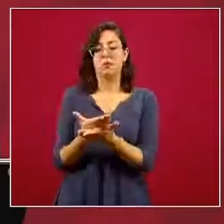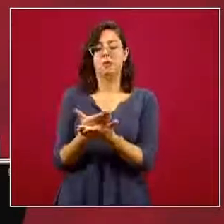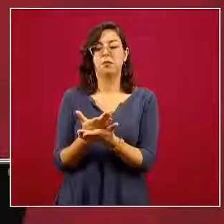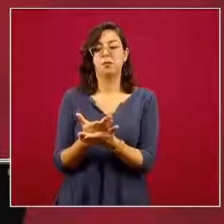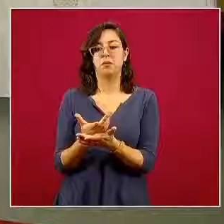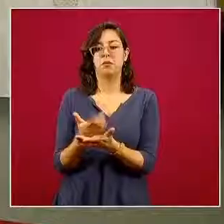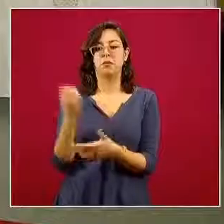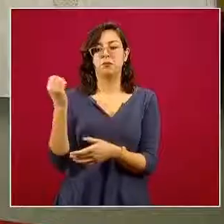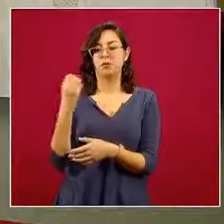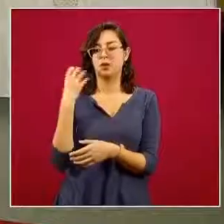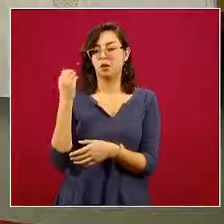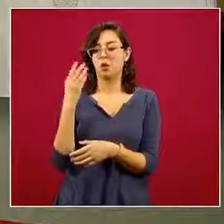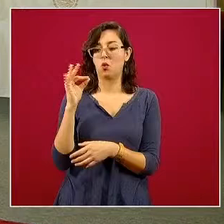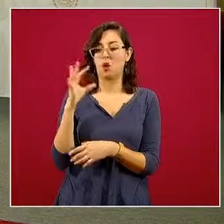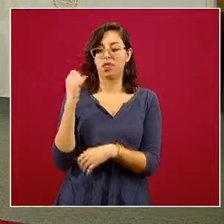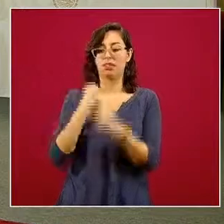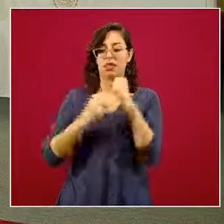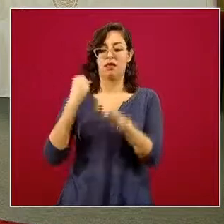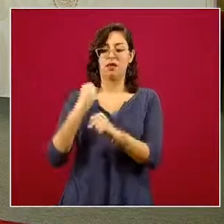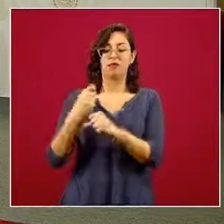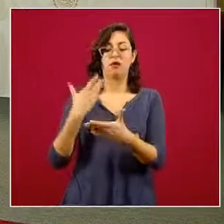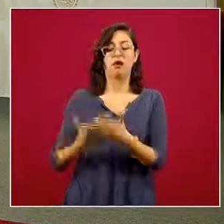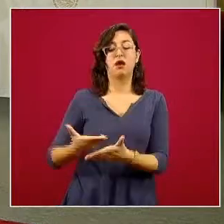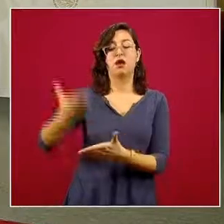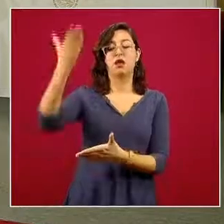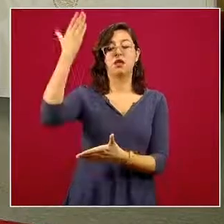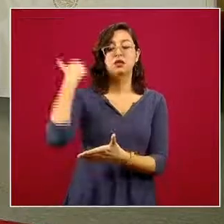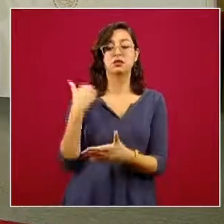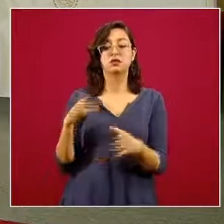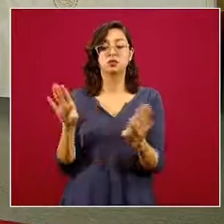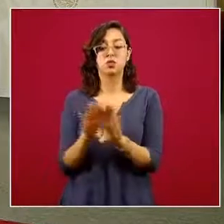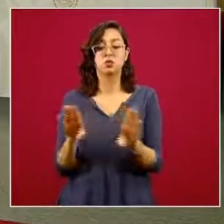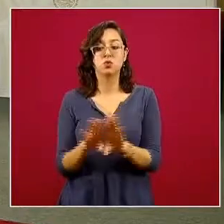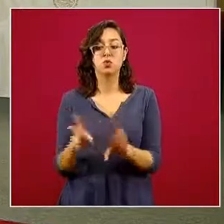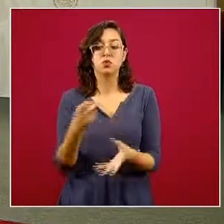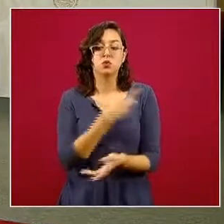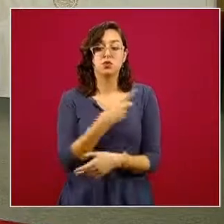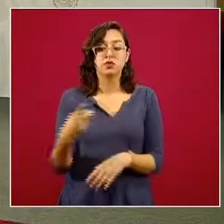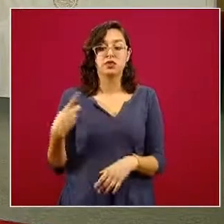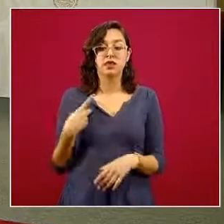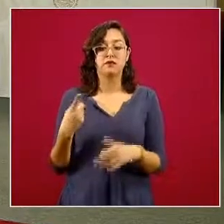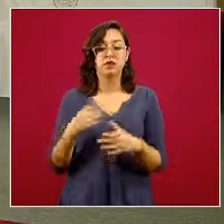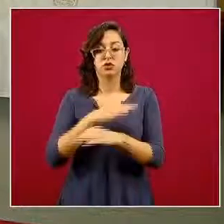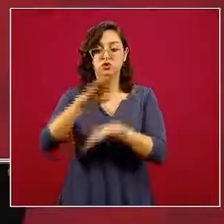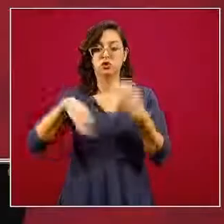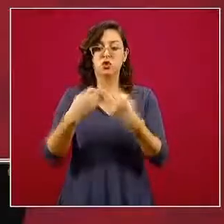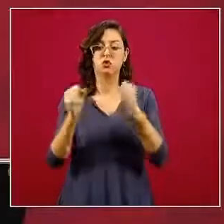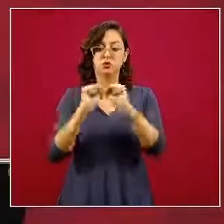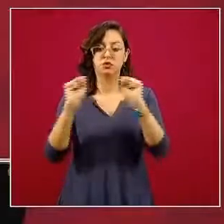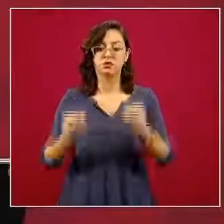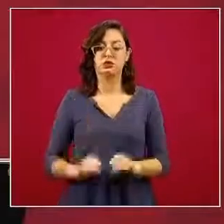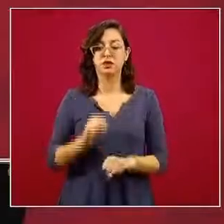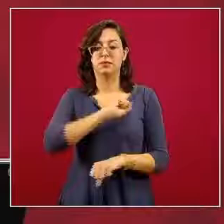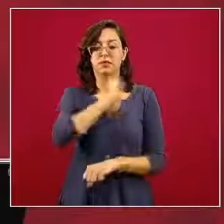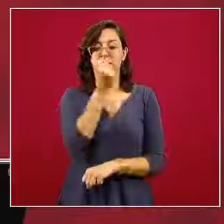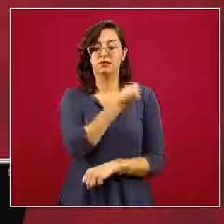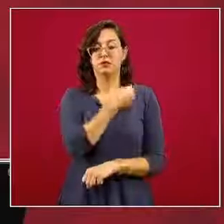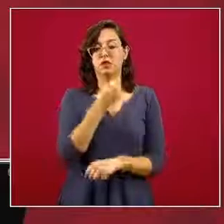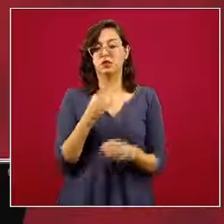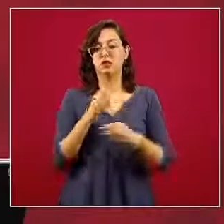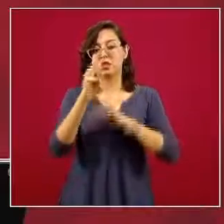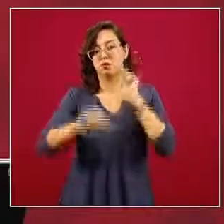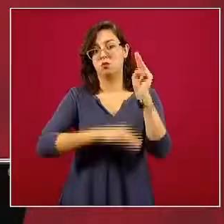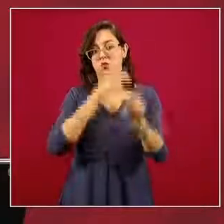conferencia hace 40 años como el modelo a seguir por parte de los sistemas de salud del mundo, hace 40